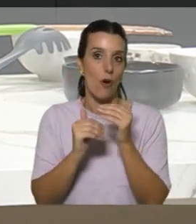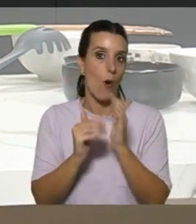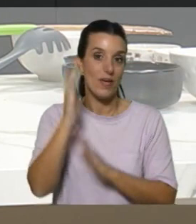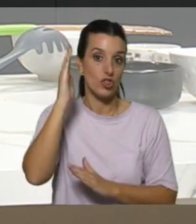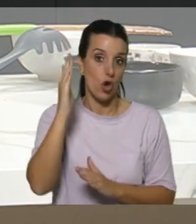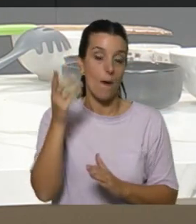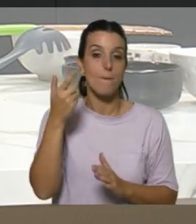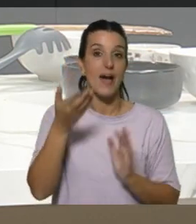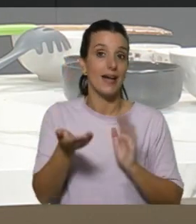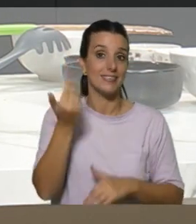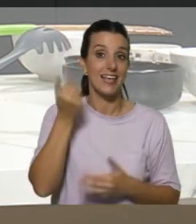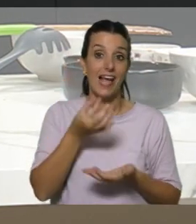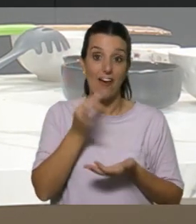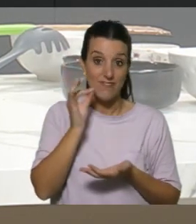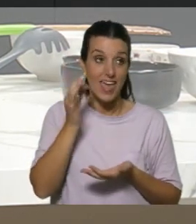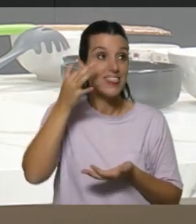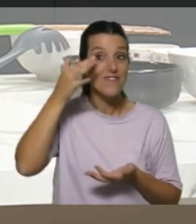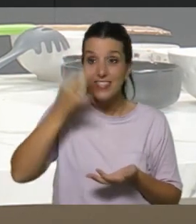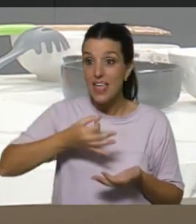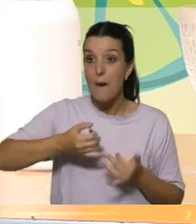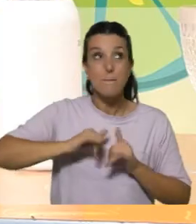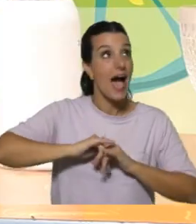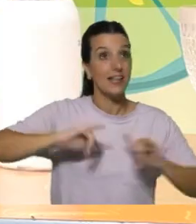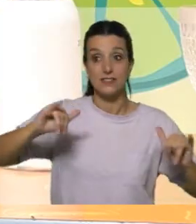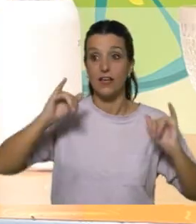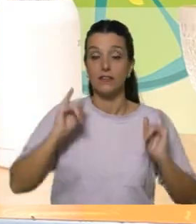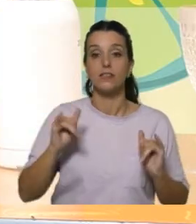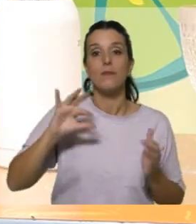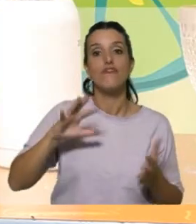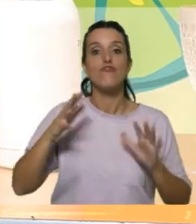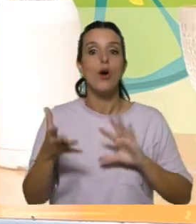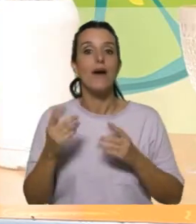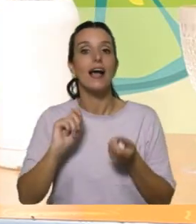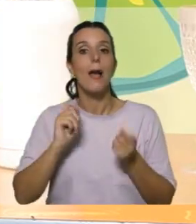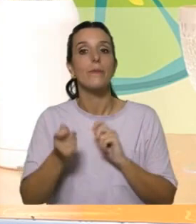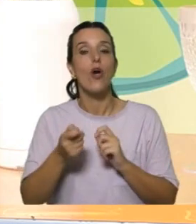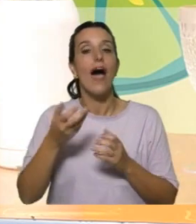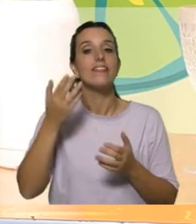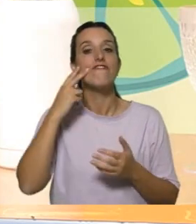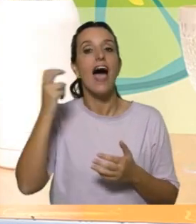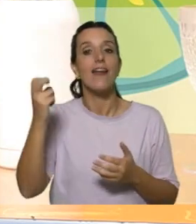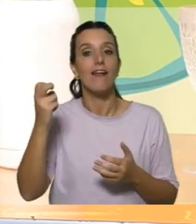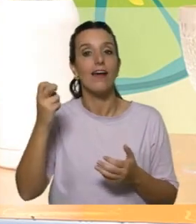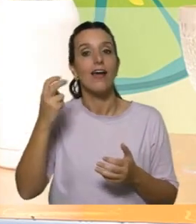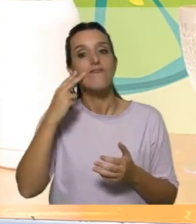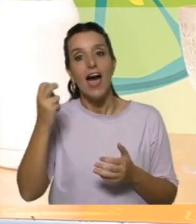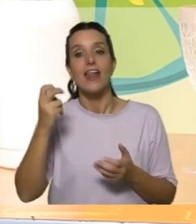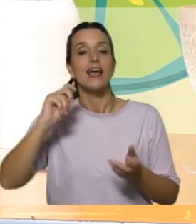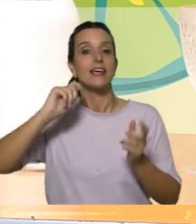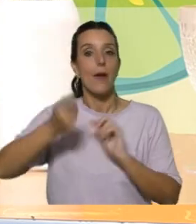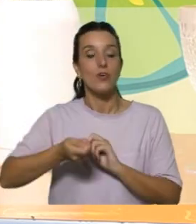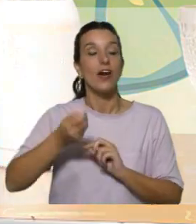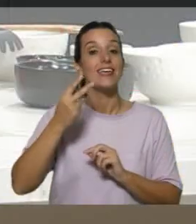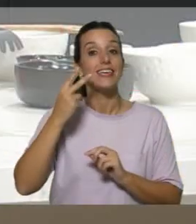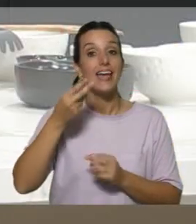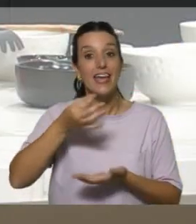del crecimiento de la berenjena, esta sí que creció. Sí, de verdad. Y porque cambió el formato total, bar. Total, claro, total, ¿no? Lo que hablábamos. Formato boliche y eso. No, y el café,